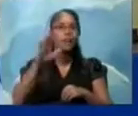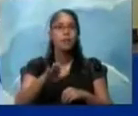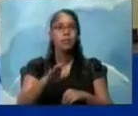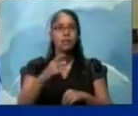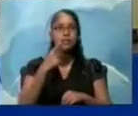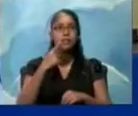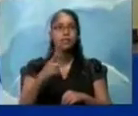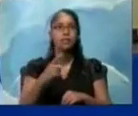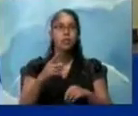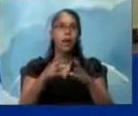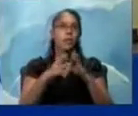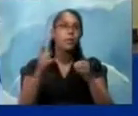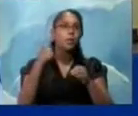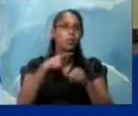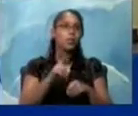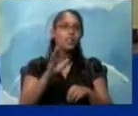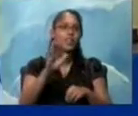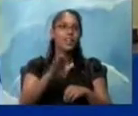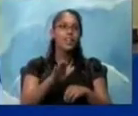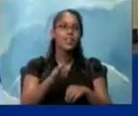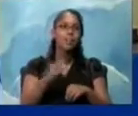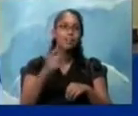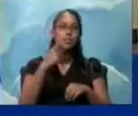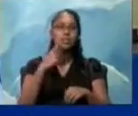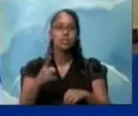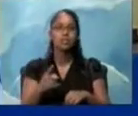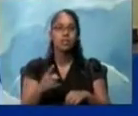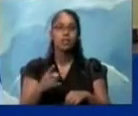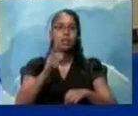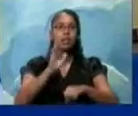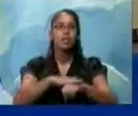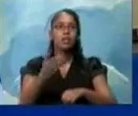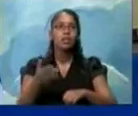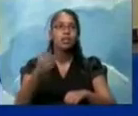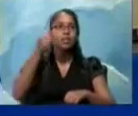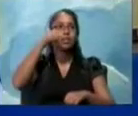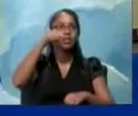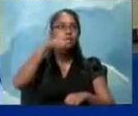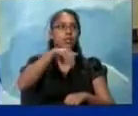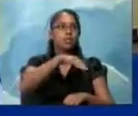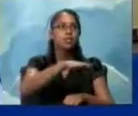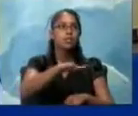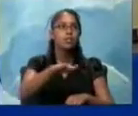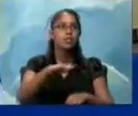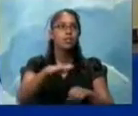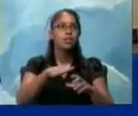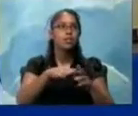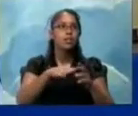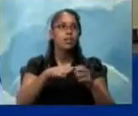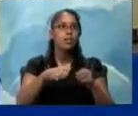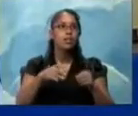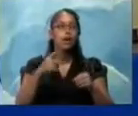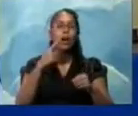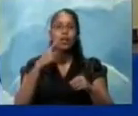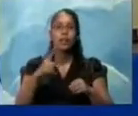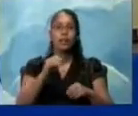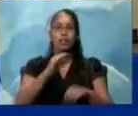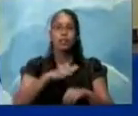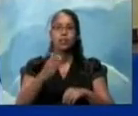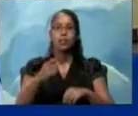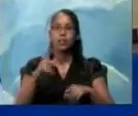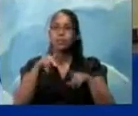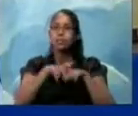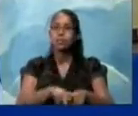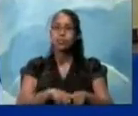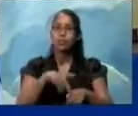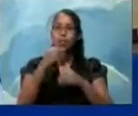inocente. ¿Y por qué lo vas a castigar? Ah, porque el pueblo te dice que lo castigue. ¿Tú lo vas a castigar? No ha